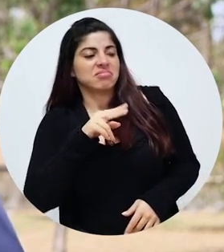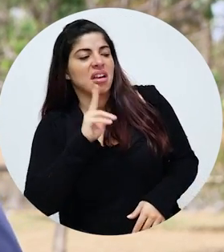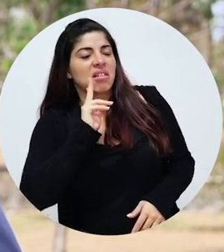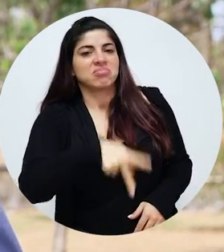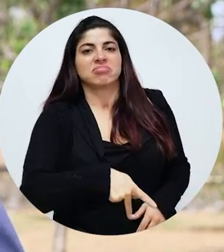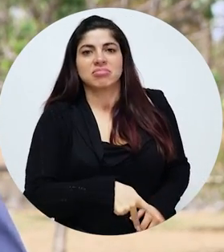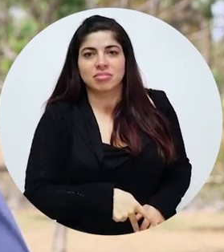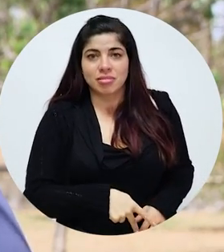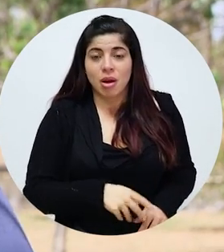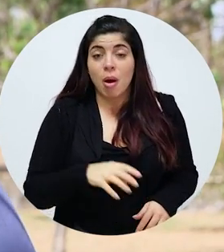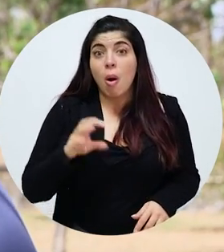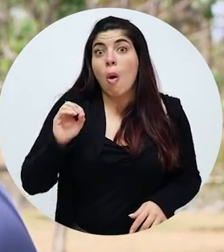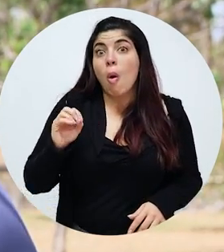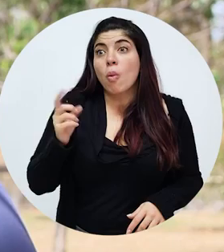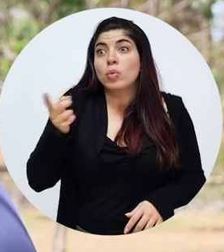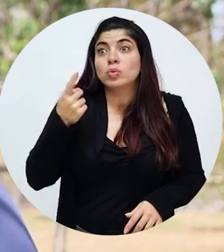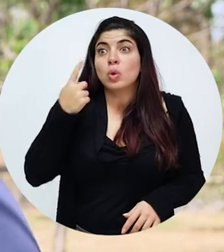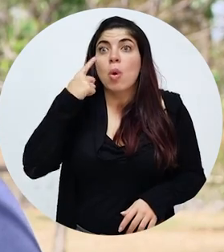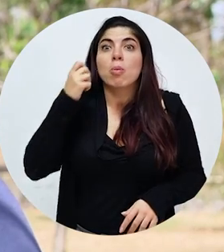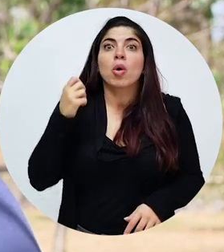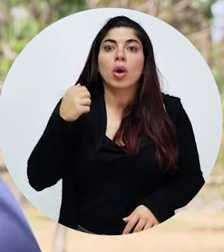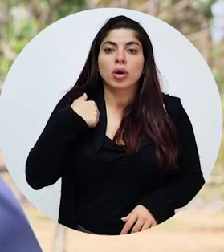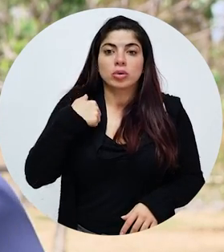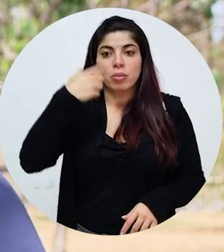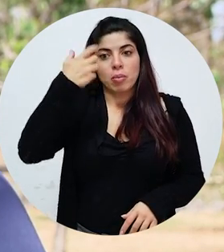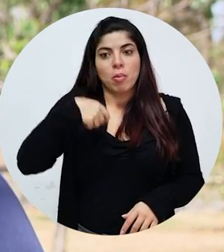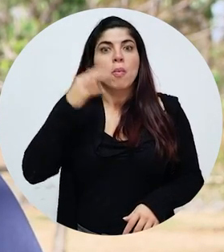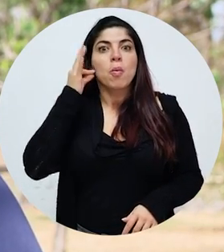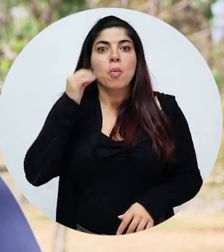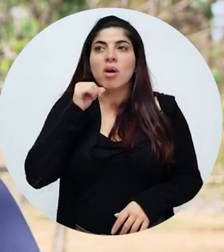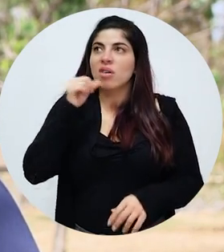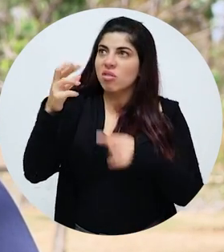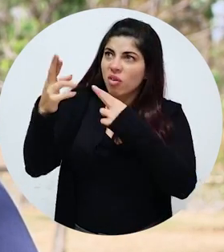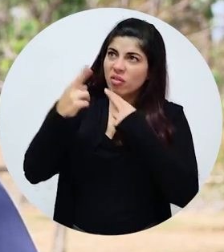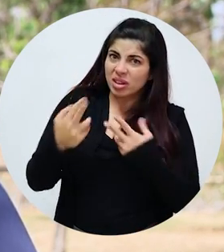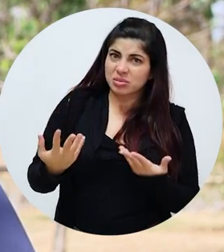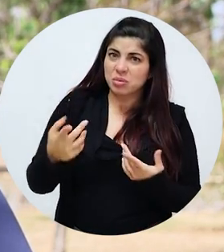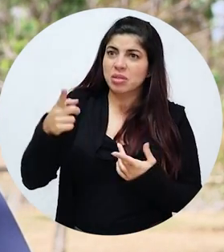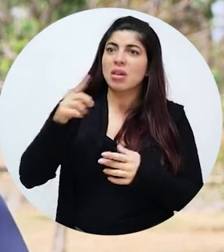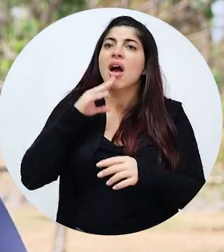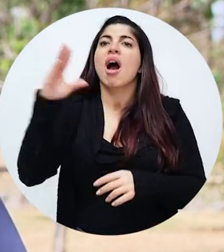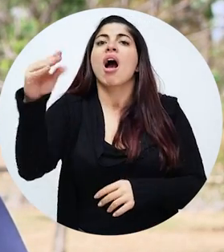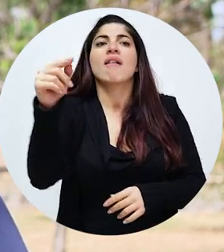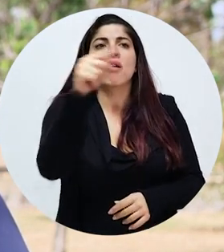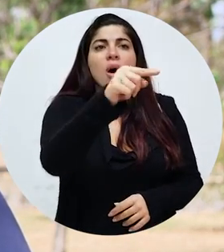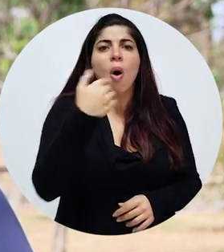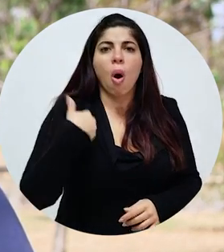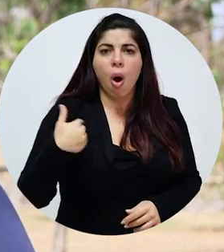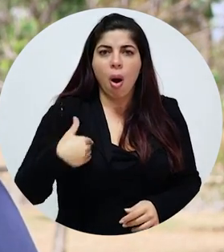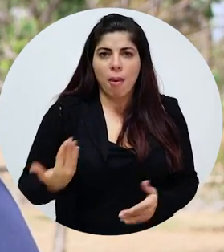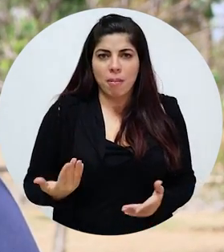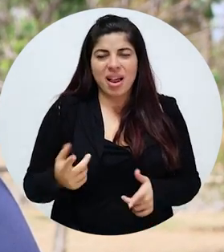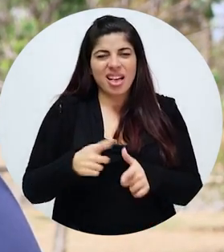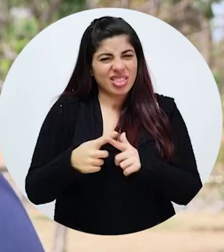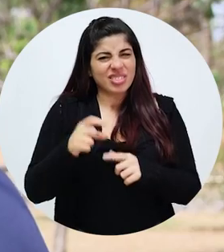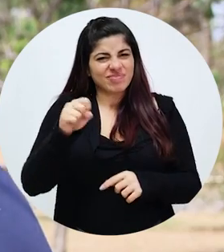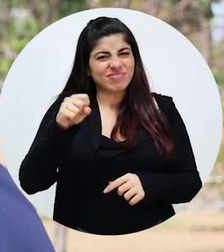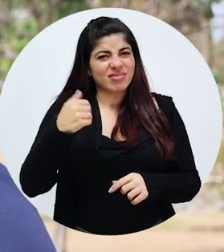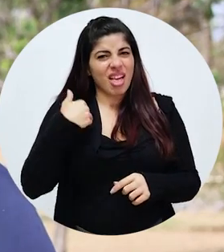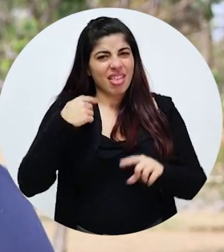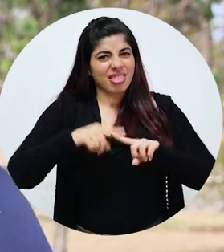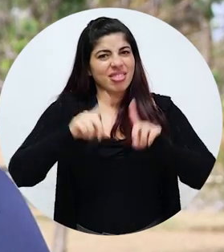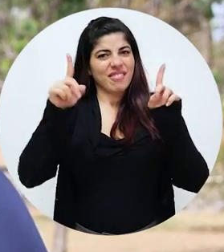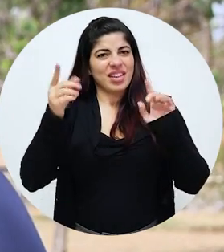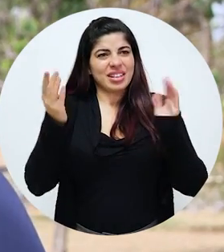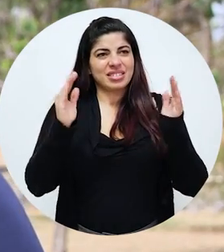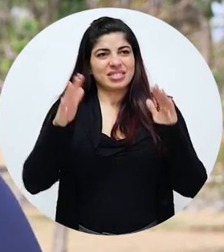mucho caso, o solo por el hecho de ser mujer no te contestan y mejor le contestan al compañero, entonces sí hay una